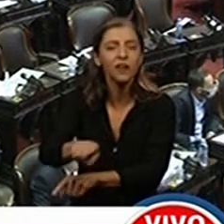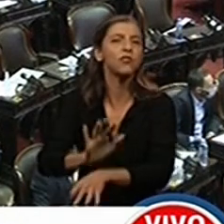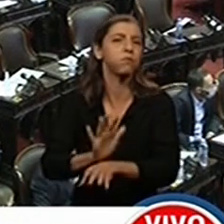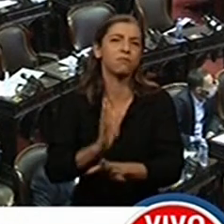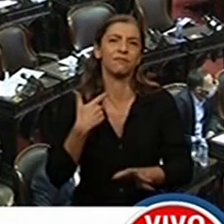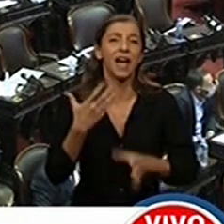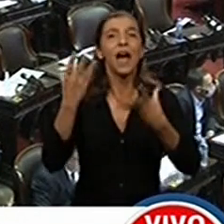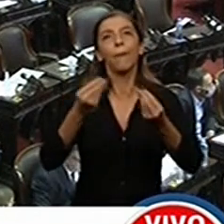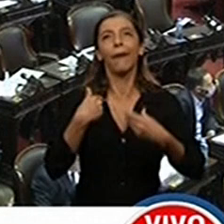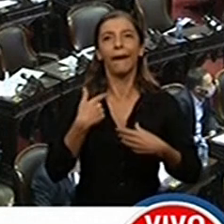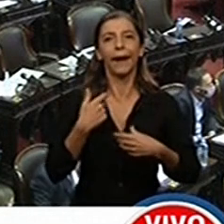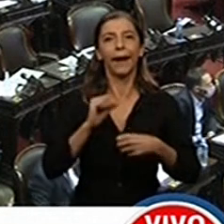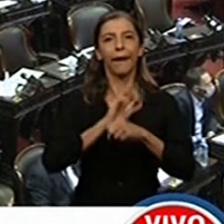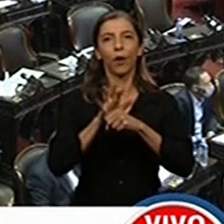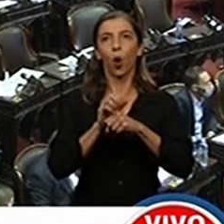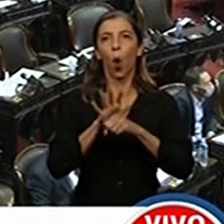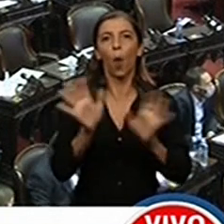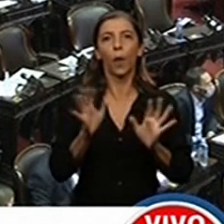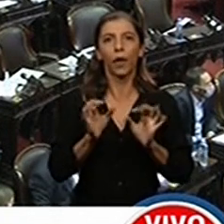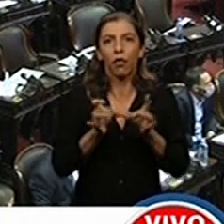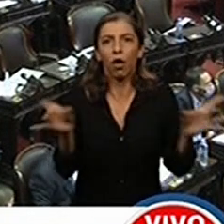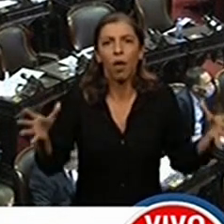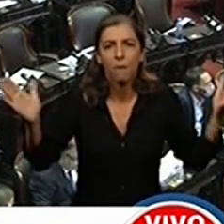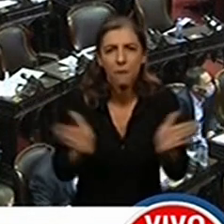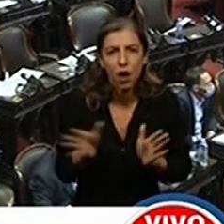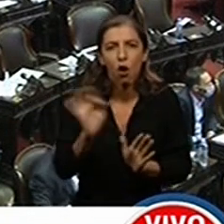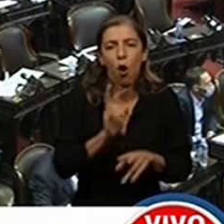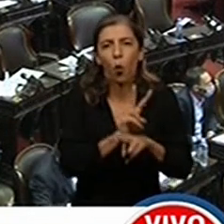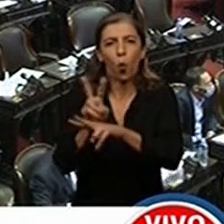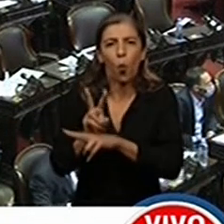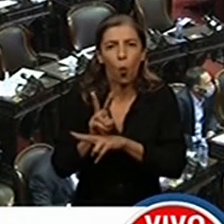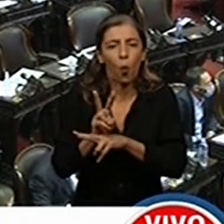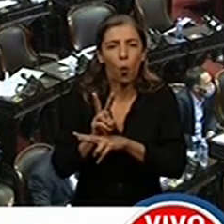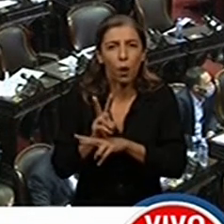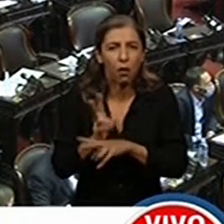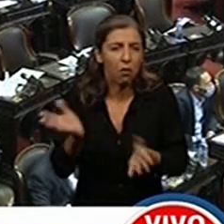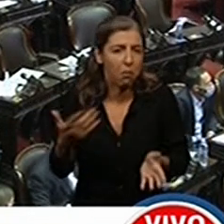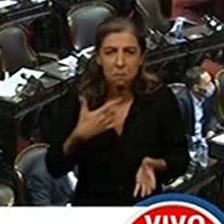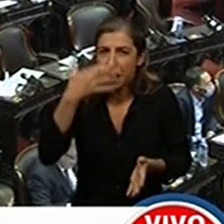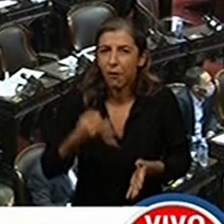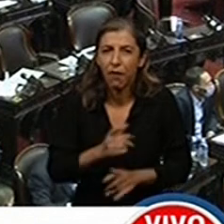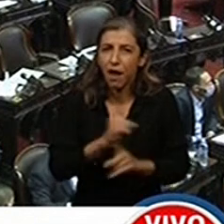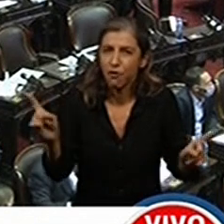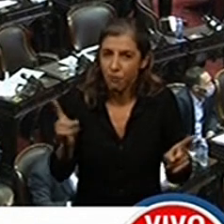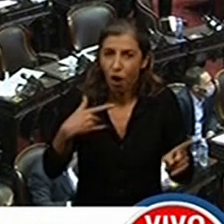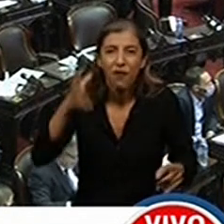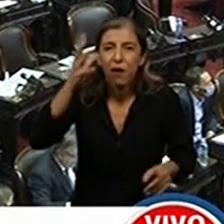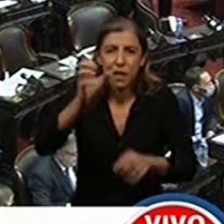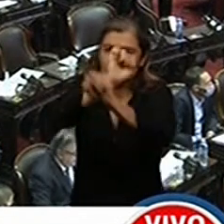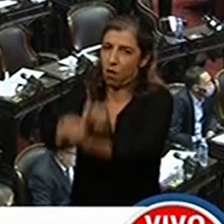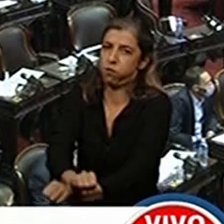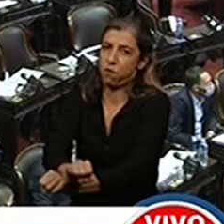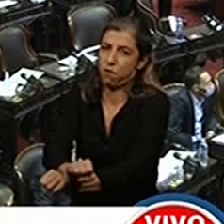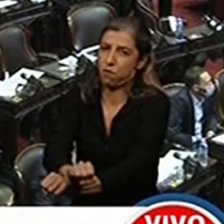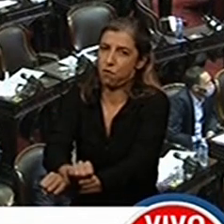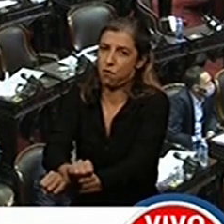del COVID-19, cuando constituyen limitaciones innecesarias. El gobierno nacional no